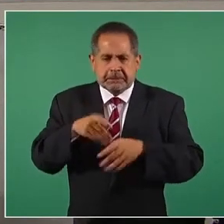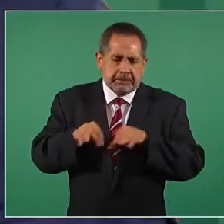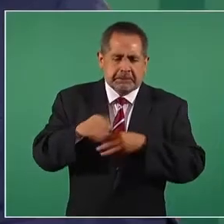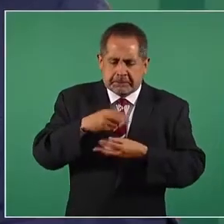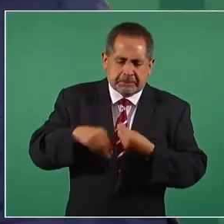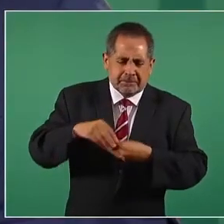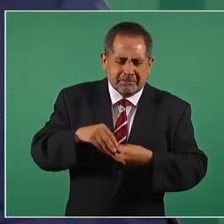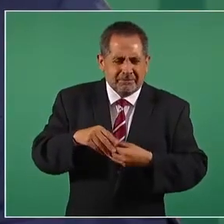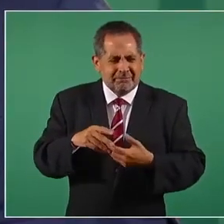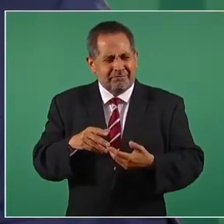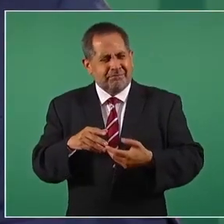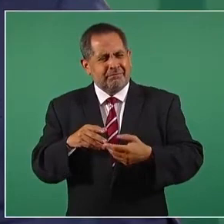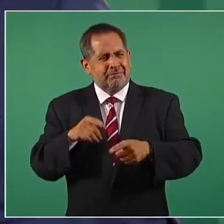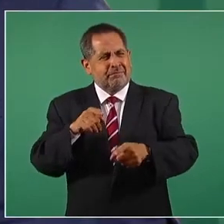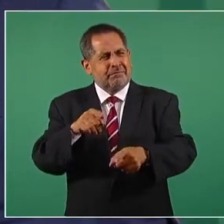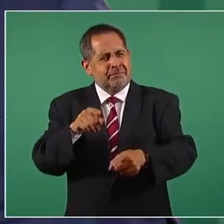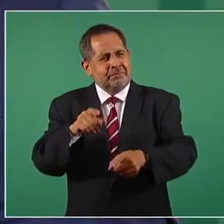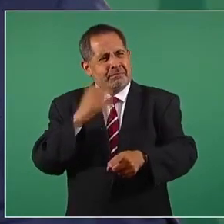quiere